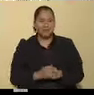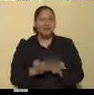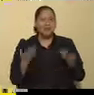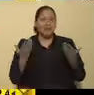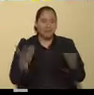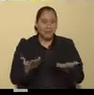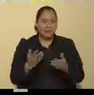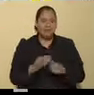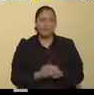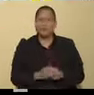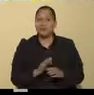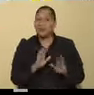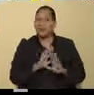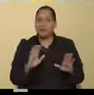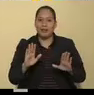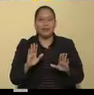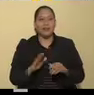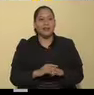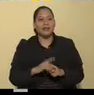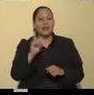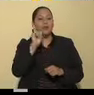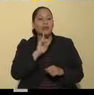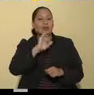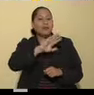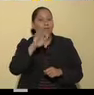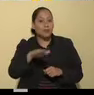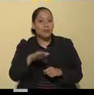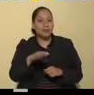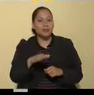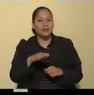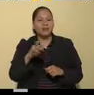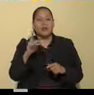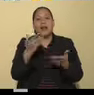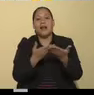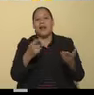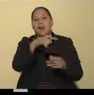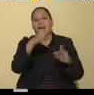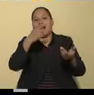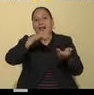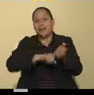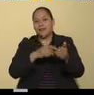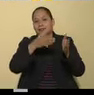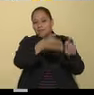hasta que ya la mujer falleció. Y miren en dónde se encontraron,